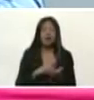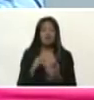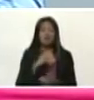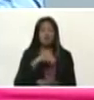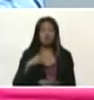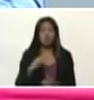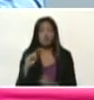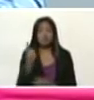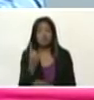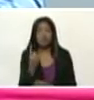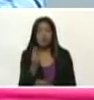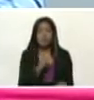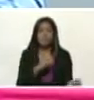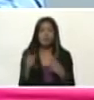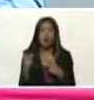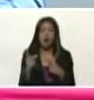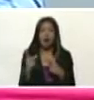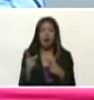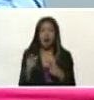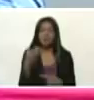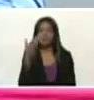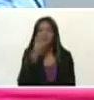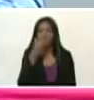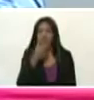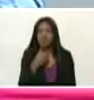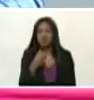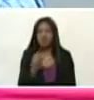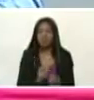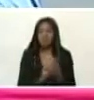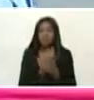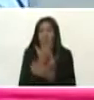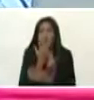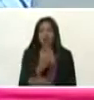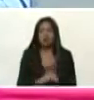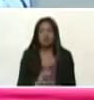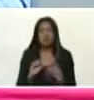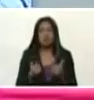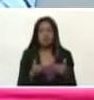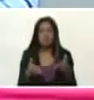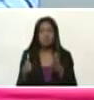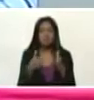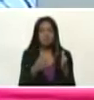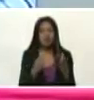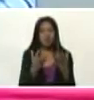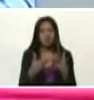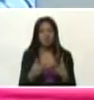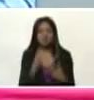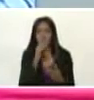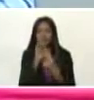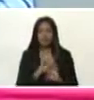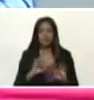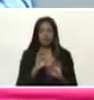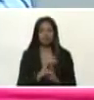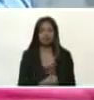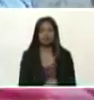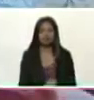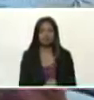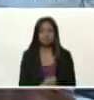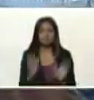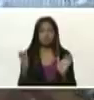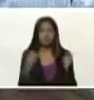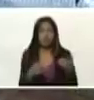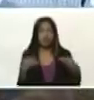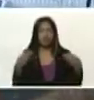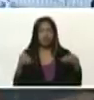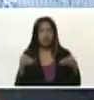los principales exportadores de frutas, de flores. Cuando empezamos este camino, esta empresa no estaba funcionando. Y las cajas de